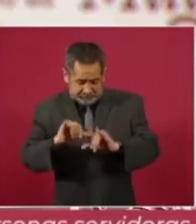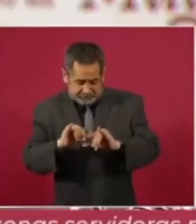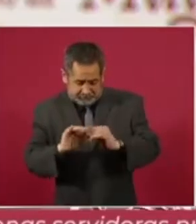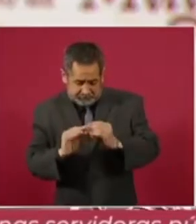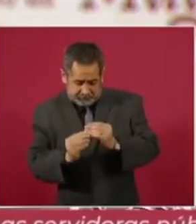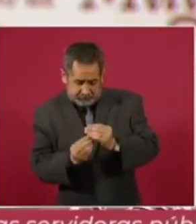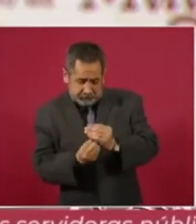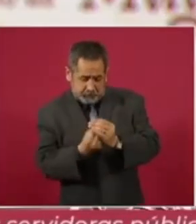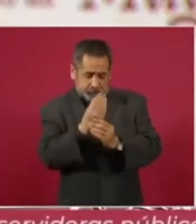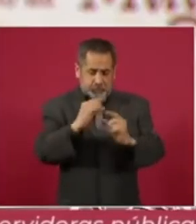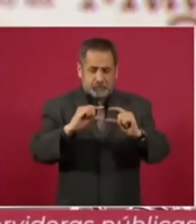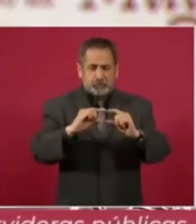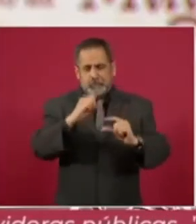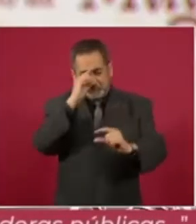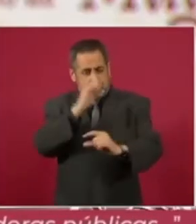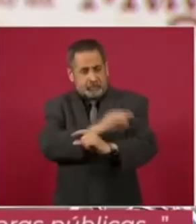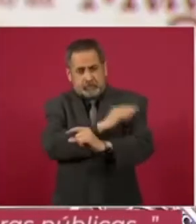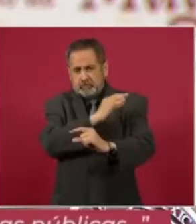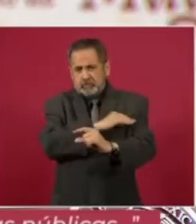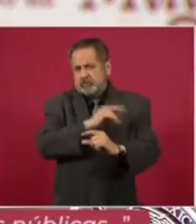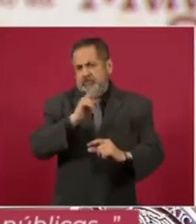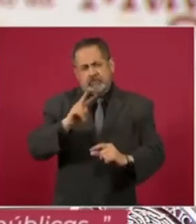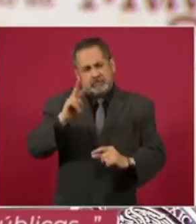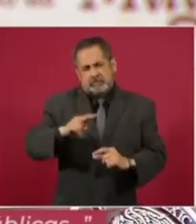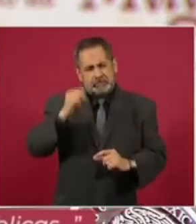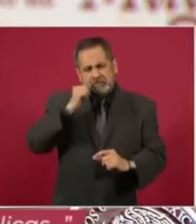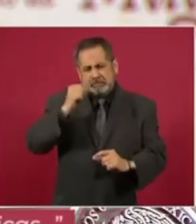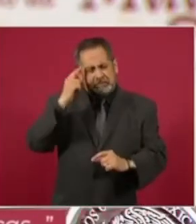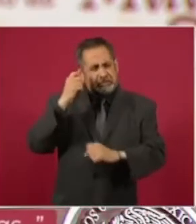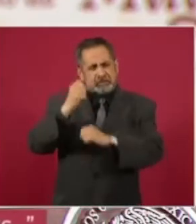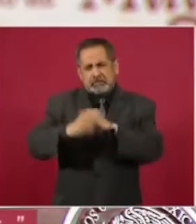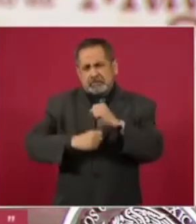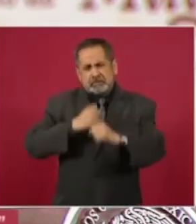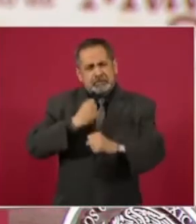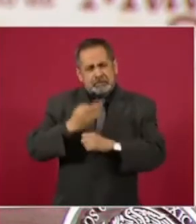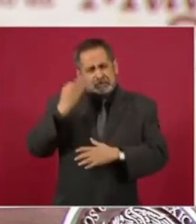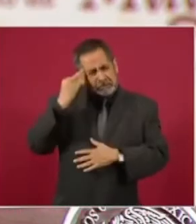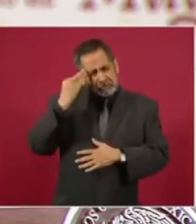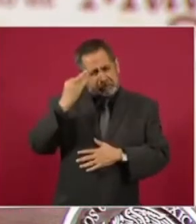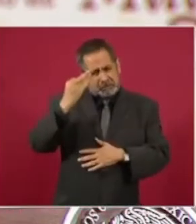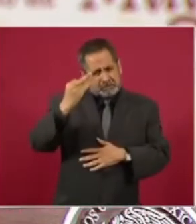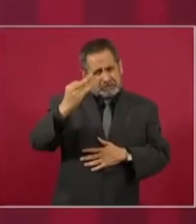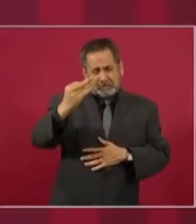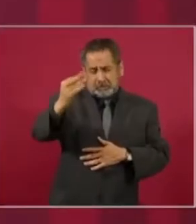en elaborarse una vacuna,